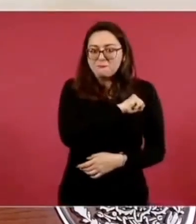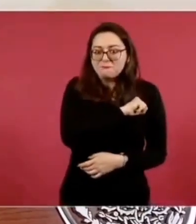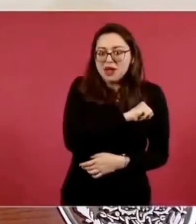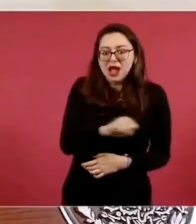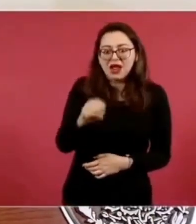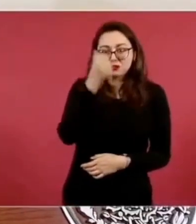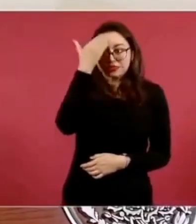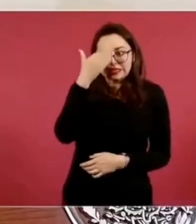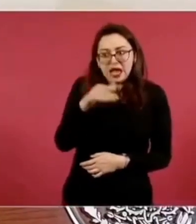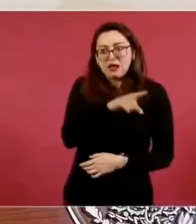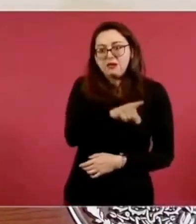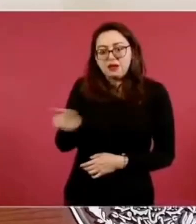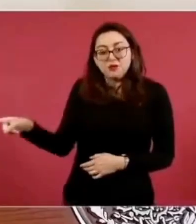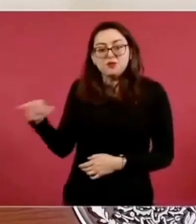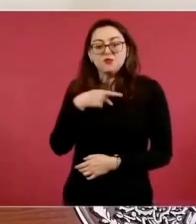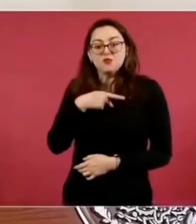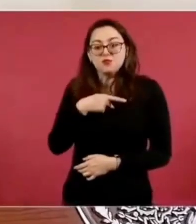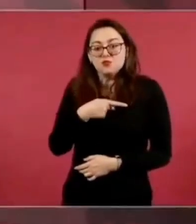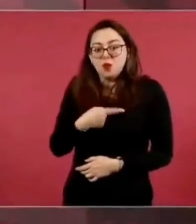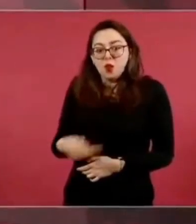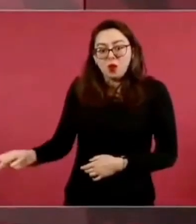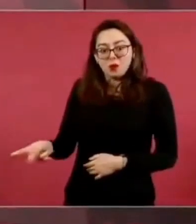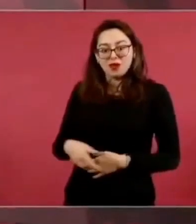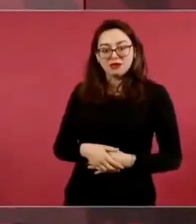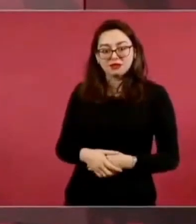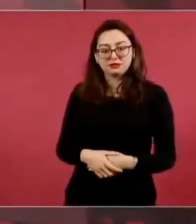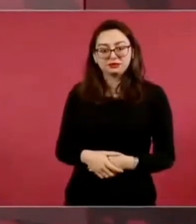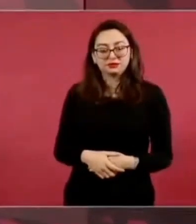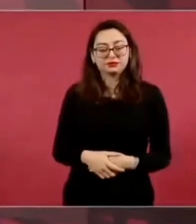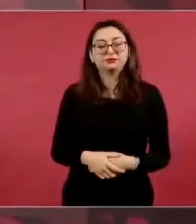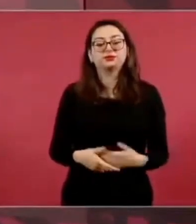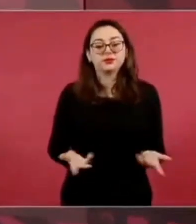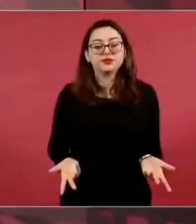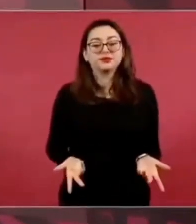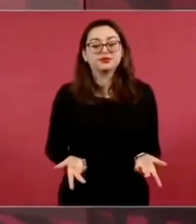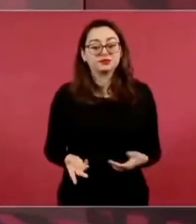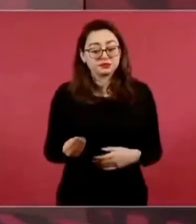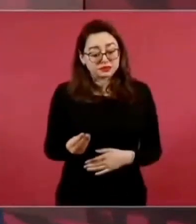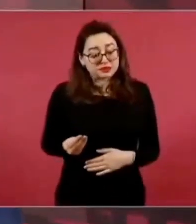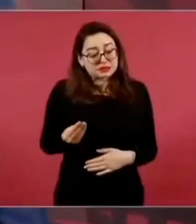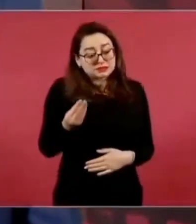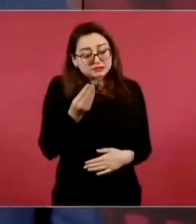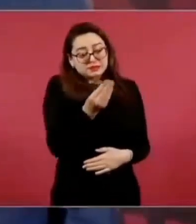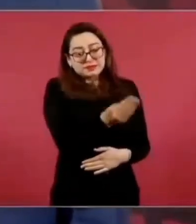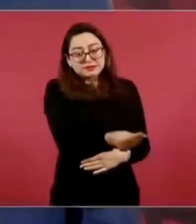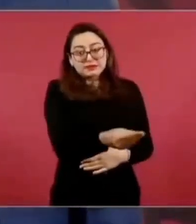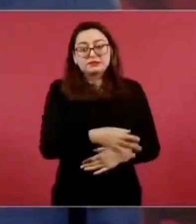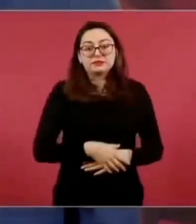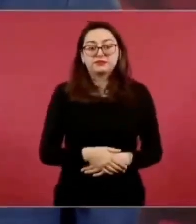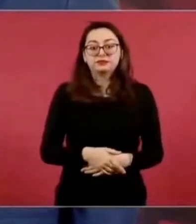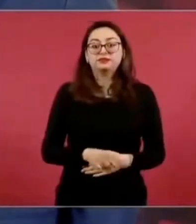entonces acepta el trato viene el resultado